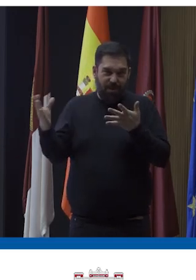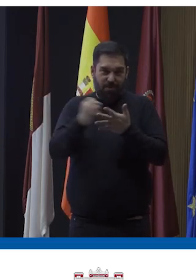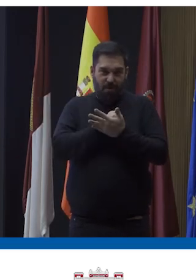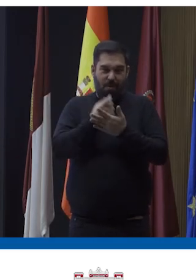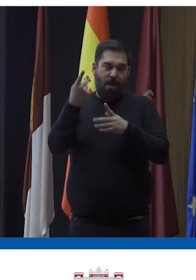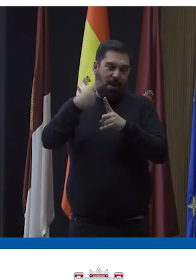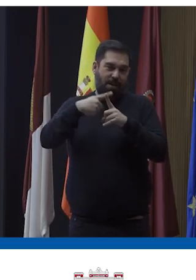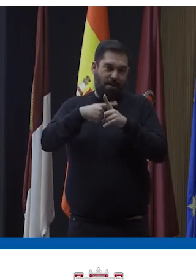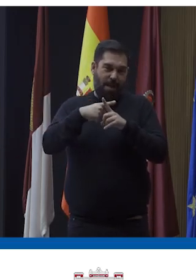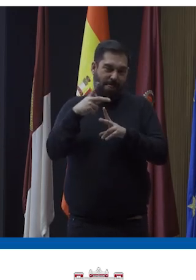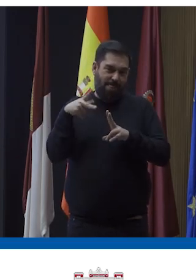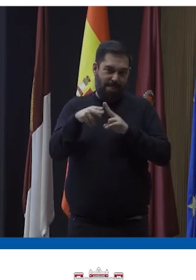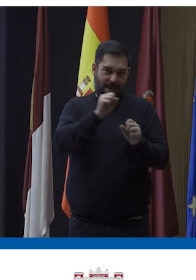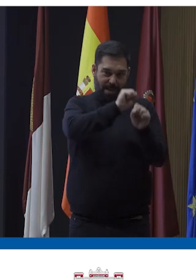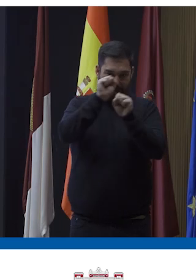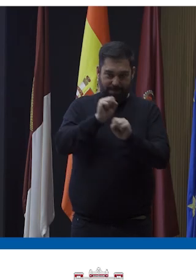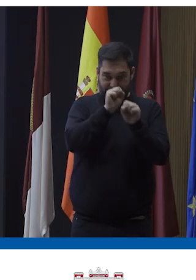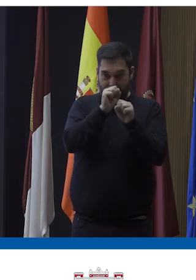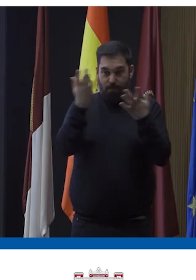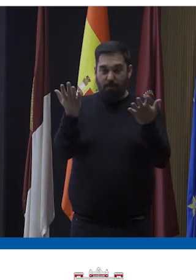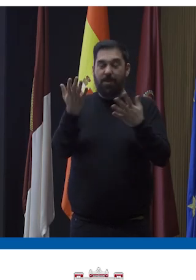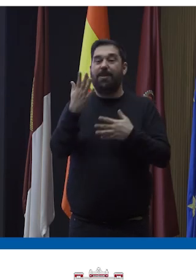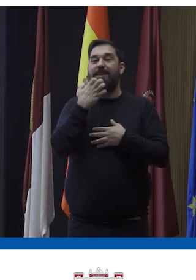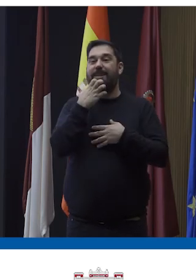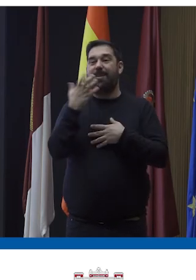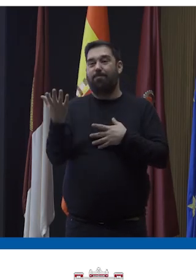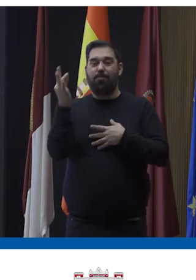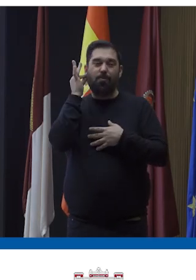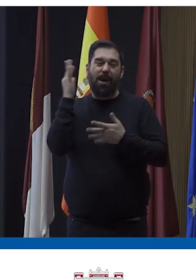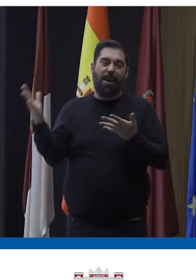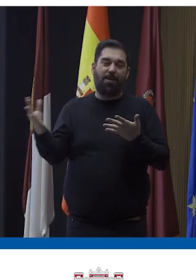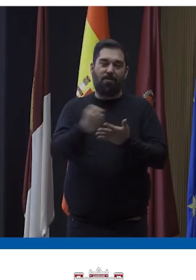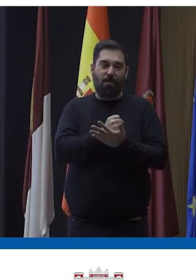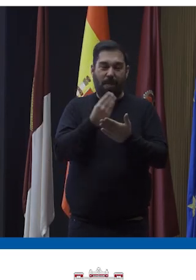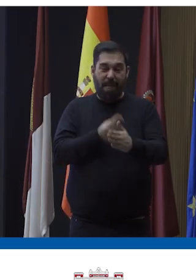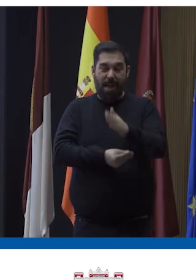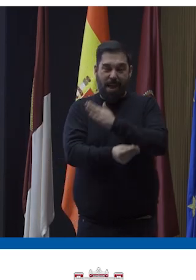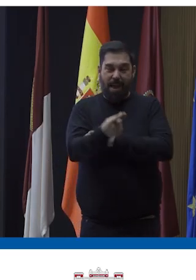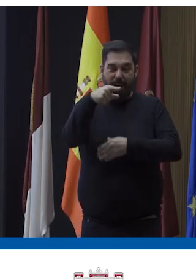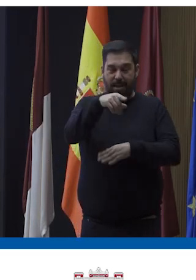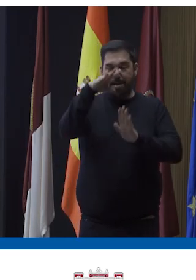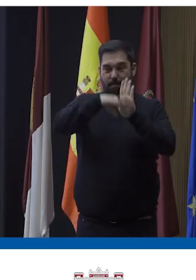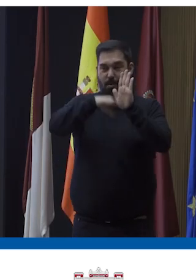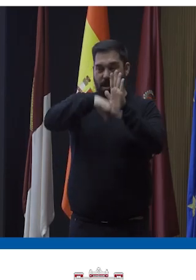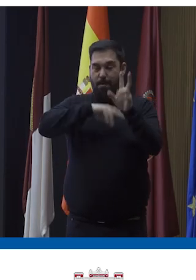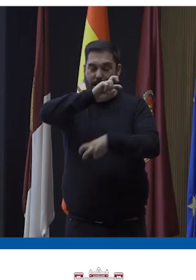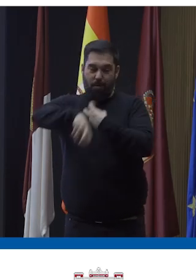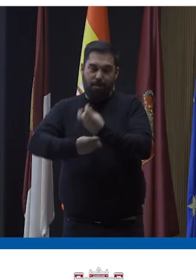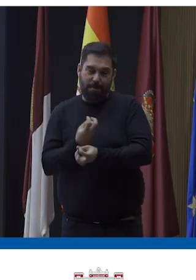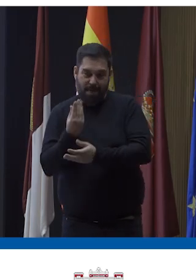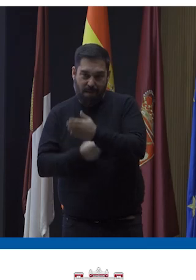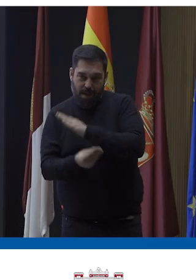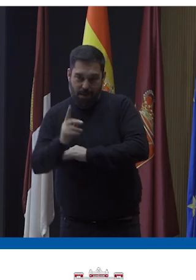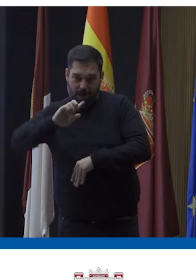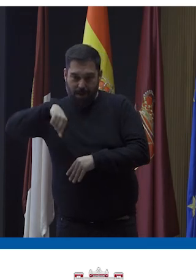nivel preventivo. Claro. Porque si todas las mujeres que dan a luz tienen unos programas de recuperación postparto, eso